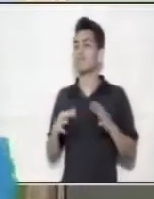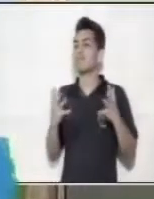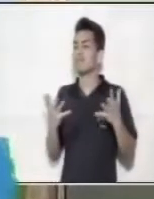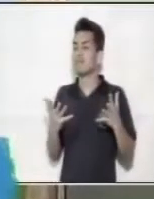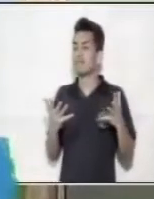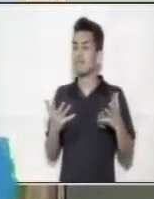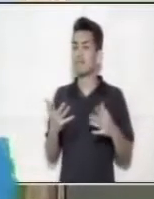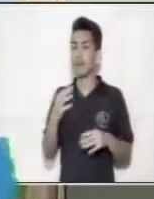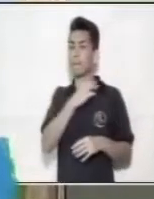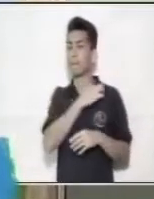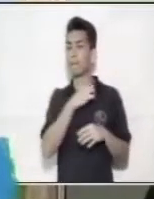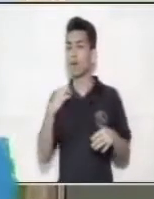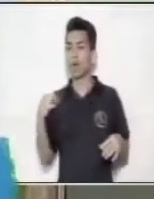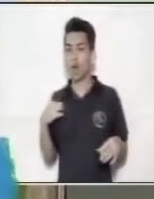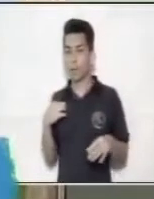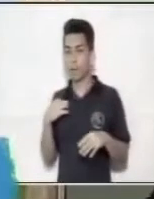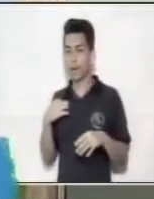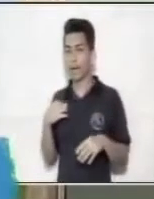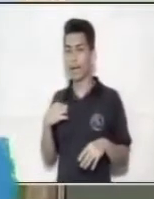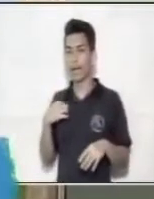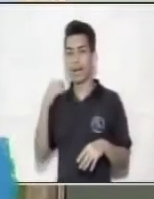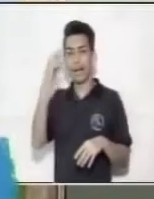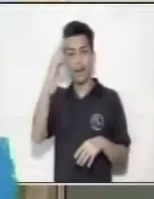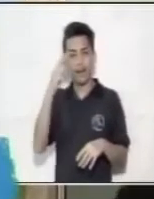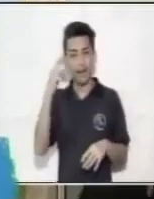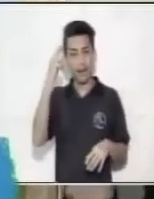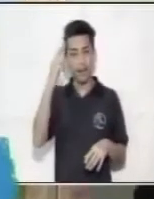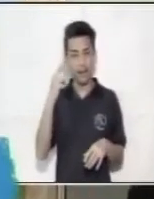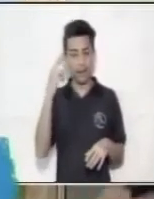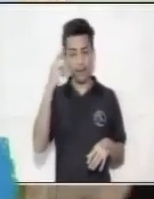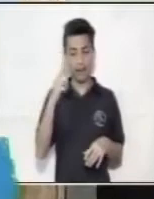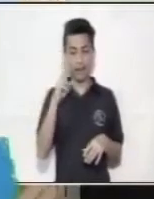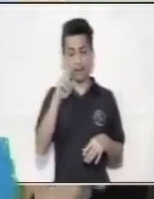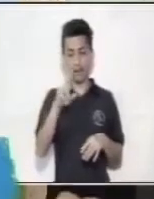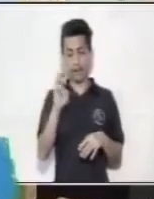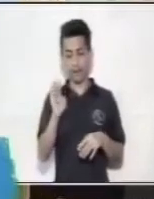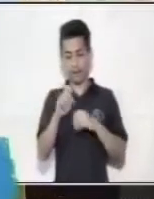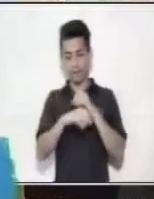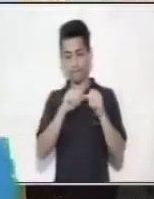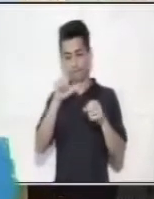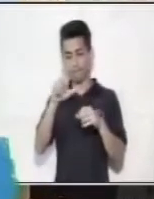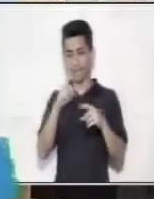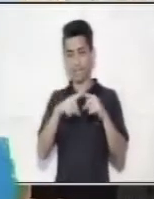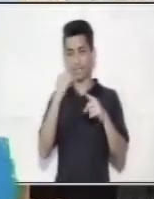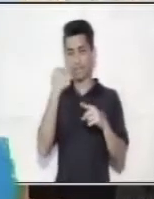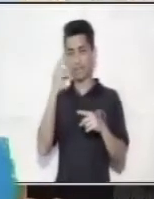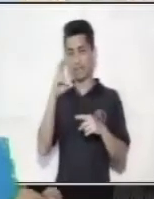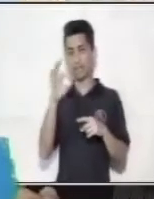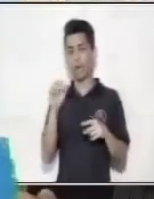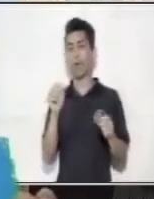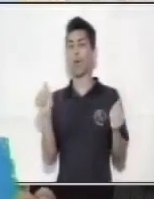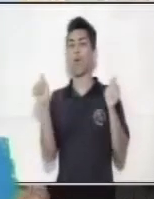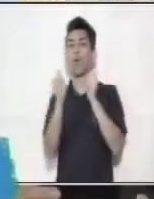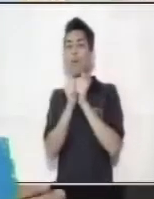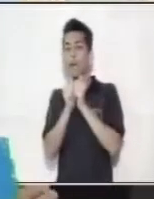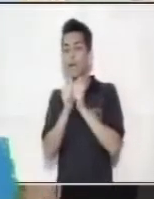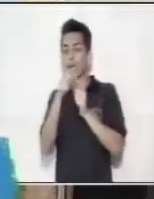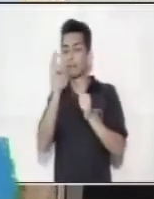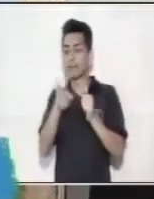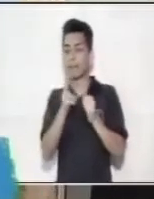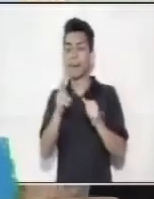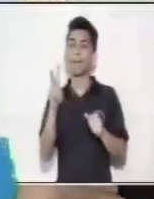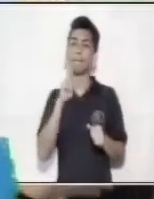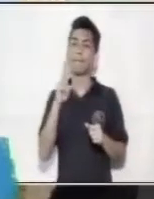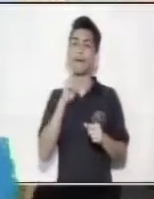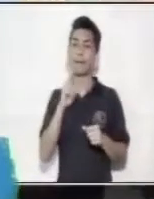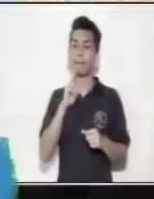el pronombre reflexivo va de la mano con un verbo reflexivo, que al momento